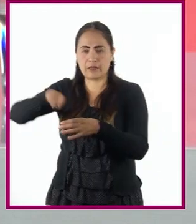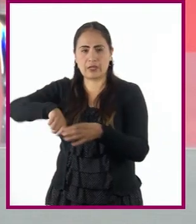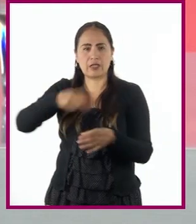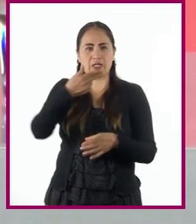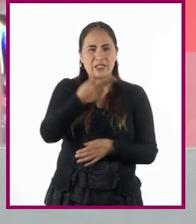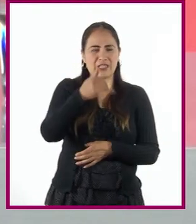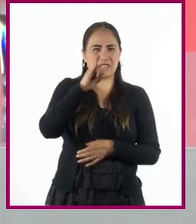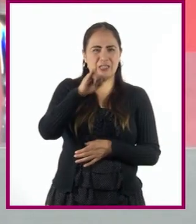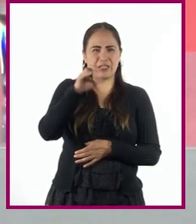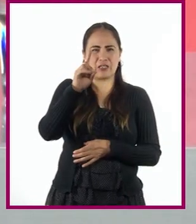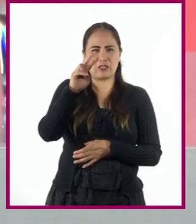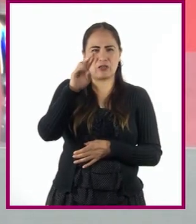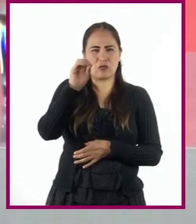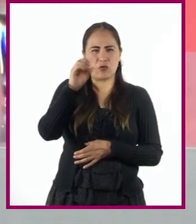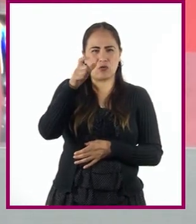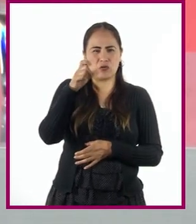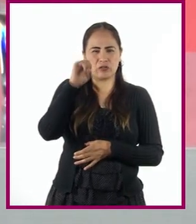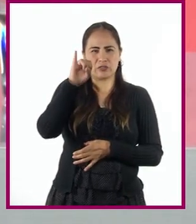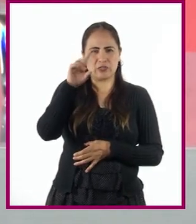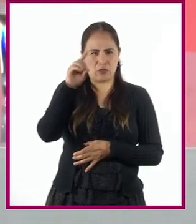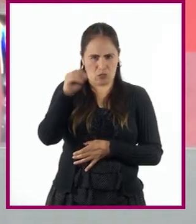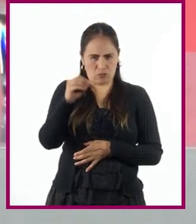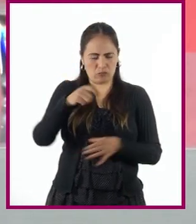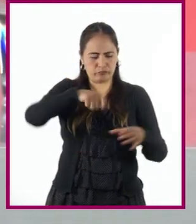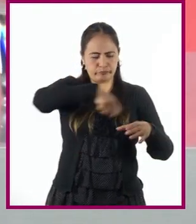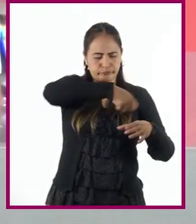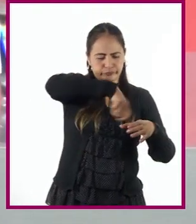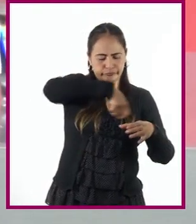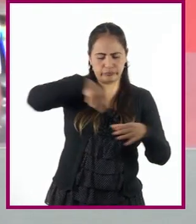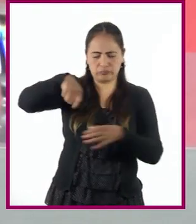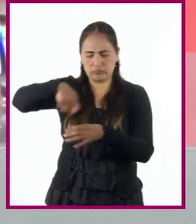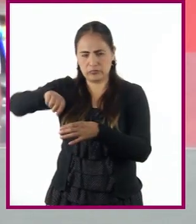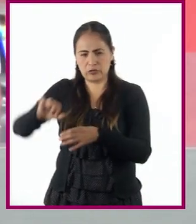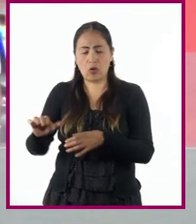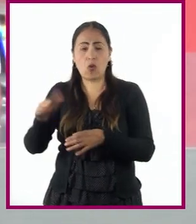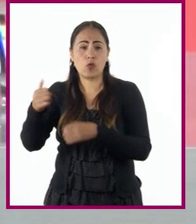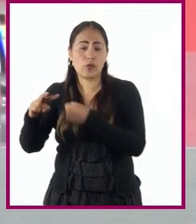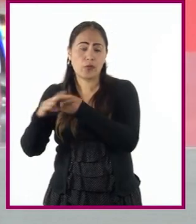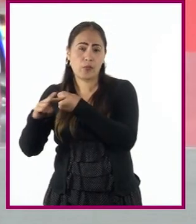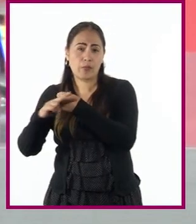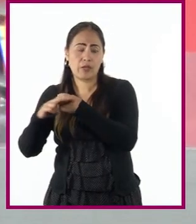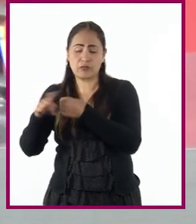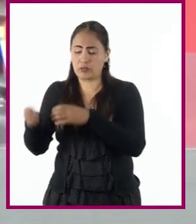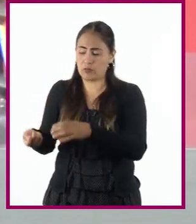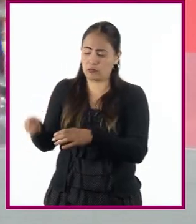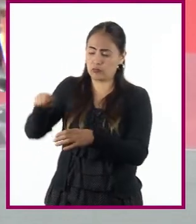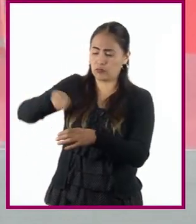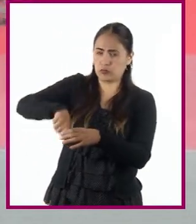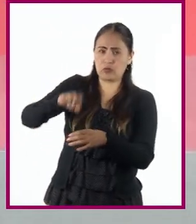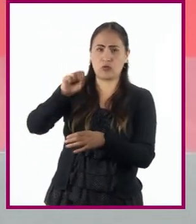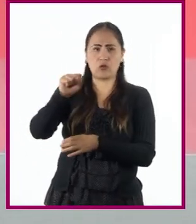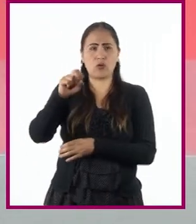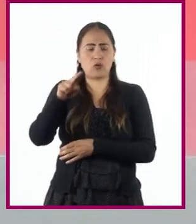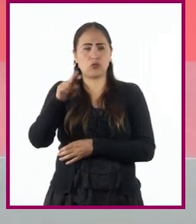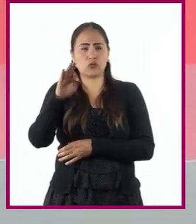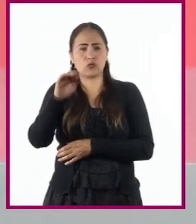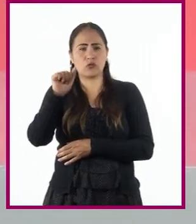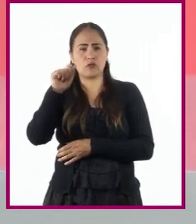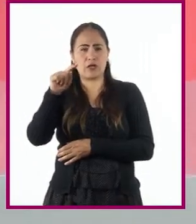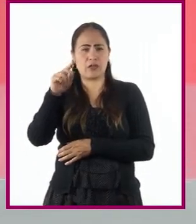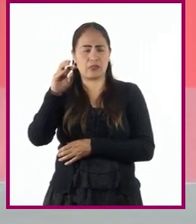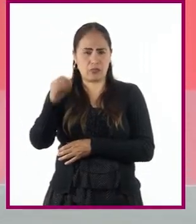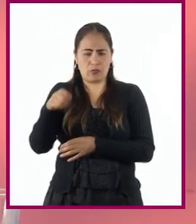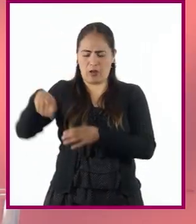sodio y disuelvan. Ahora, en el vaso que resta, coloquen una cucharada de sulfato de cobre. Agiten